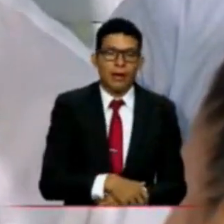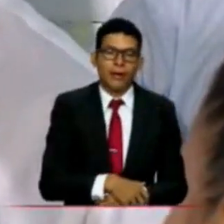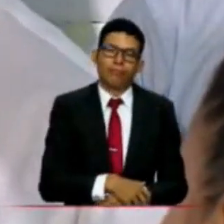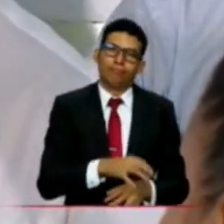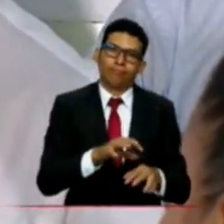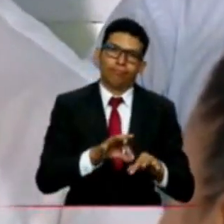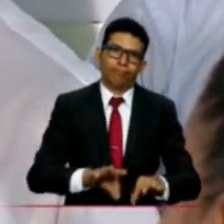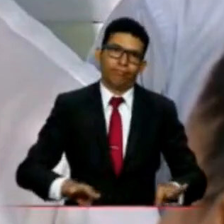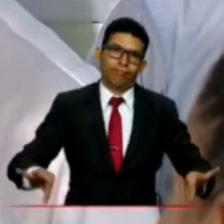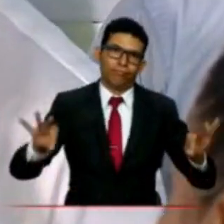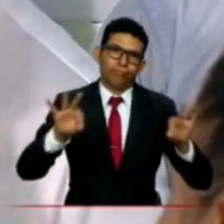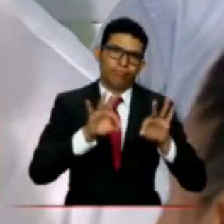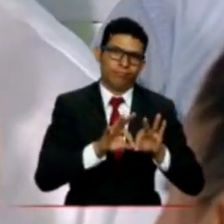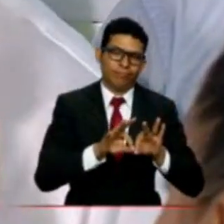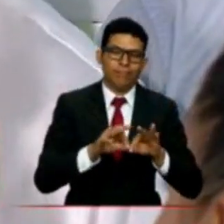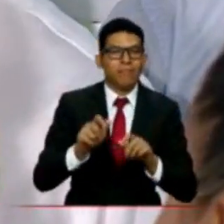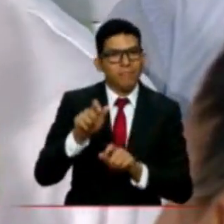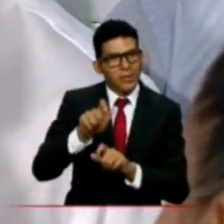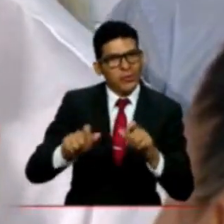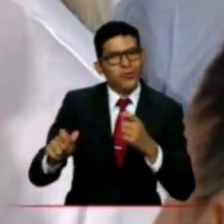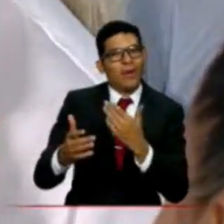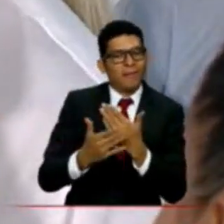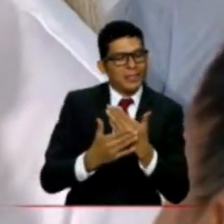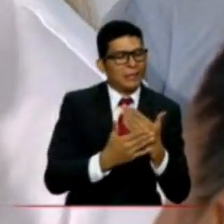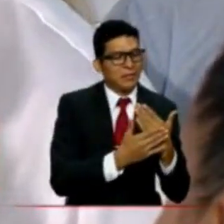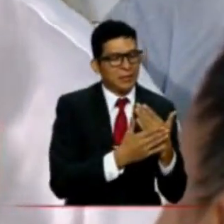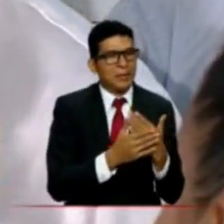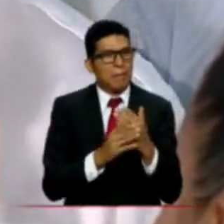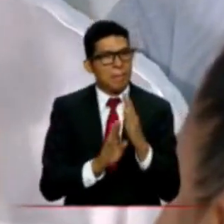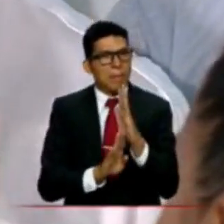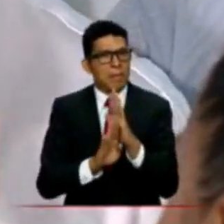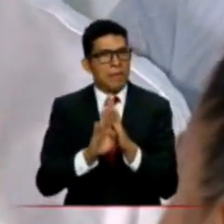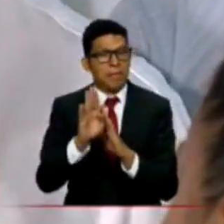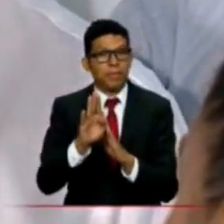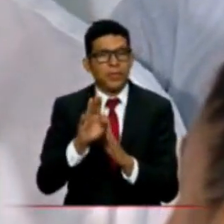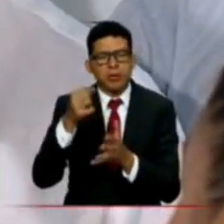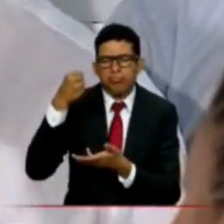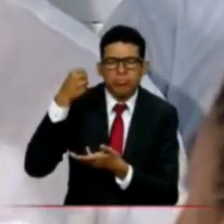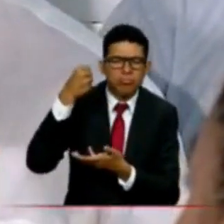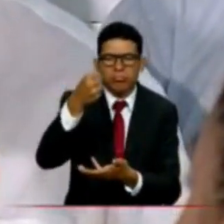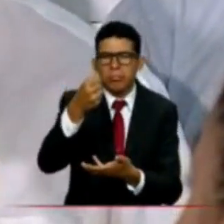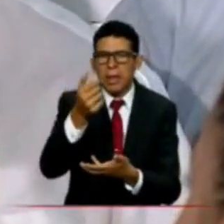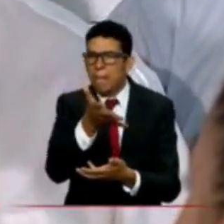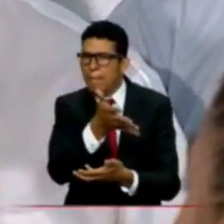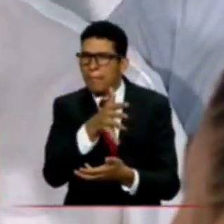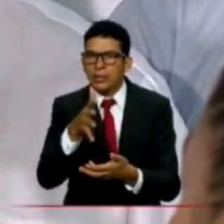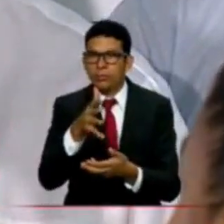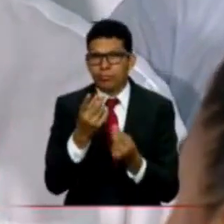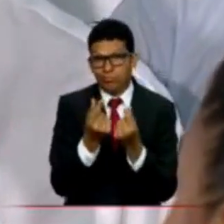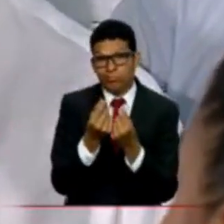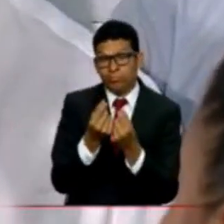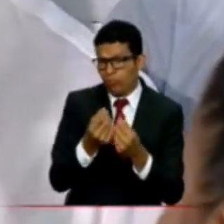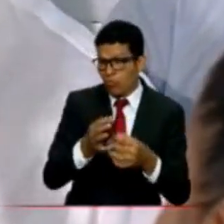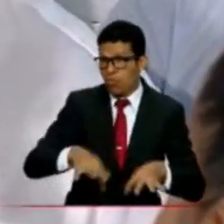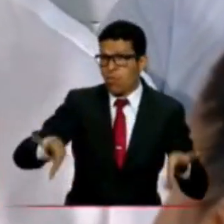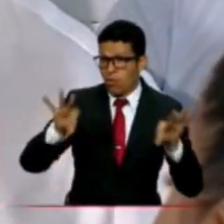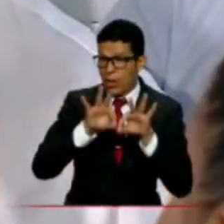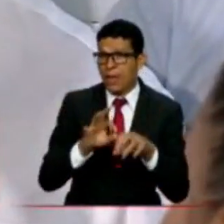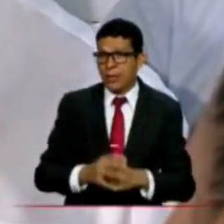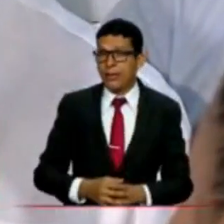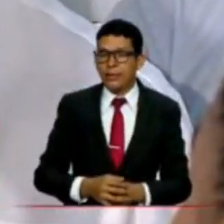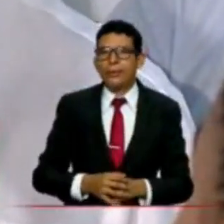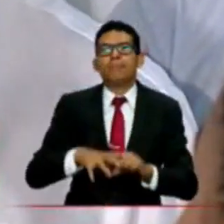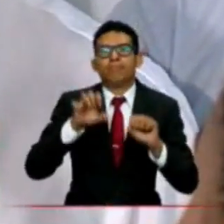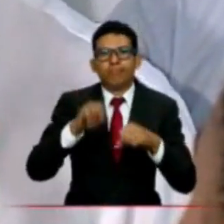capturas. Nosotros hemos dado en recompensas unos fondos muy importantes